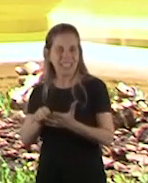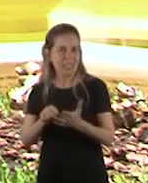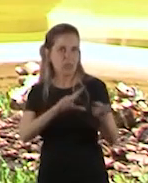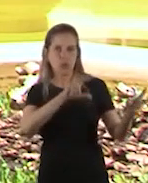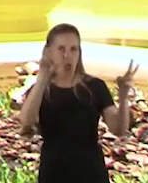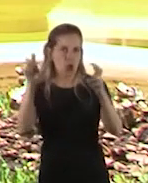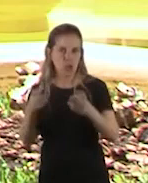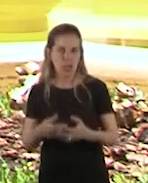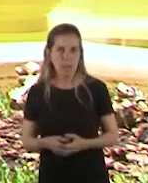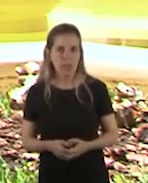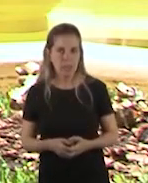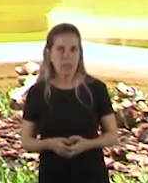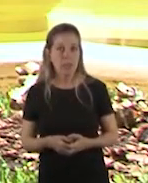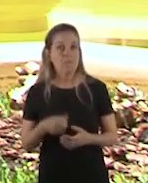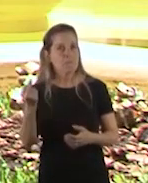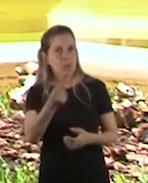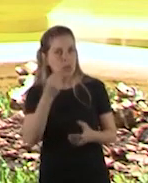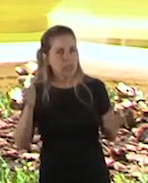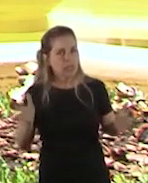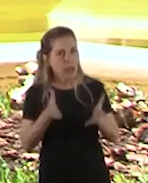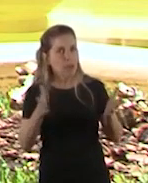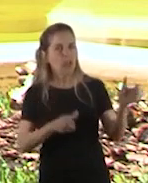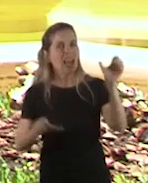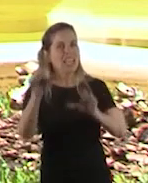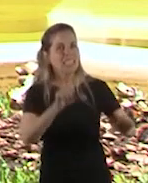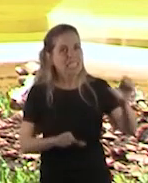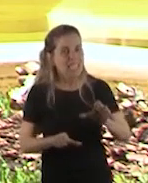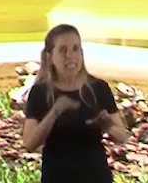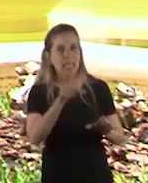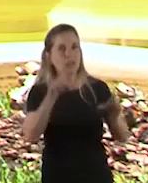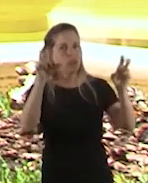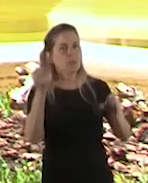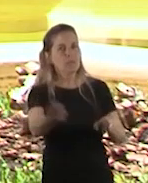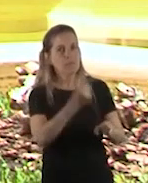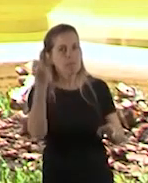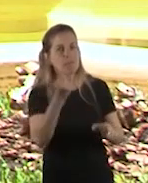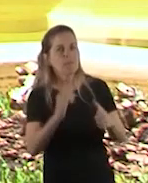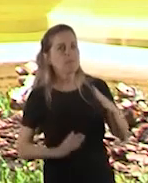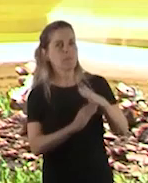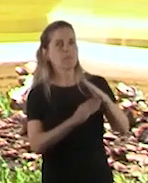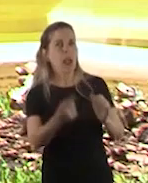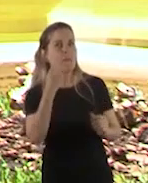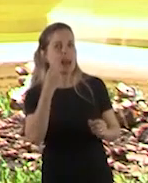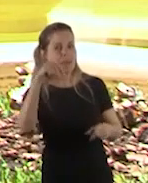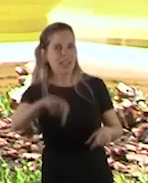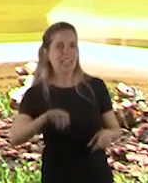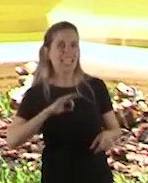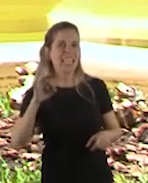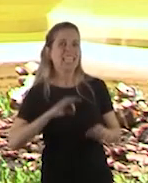disciplinas. Impulsar nuestra ciencia es un imperativo para vivir en este siglo